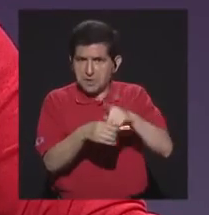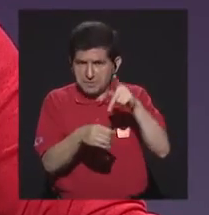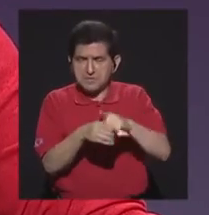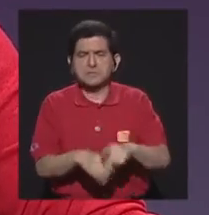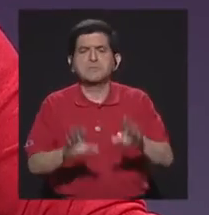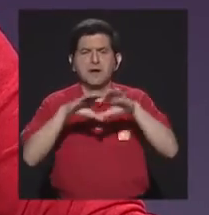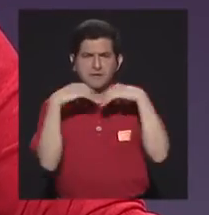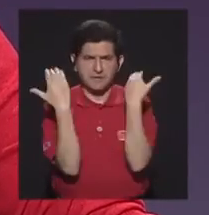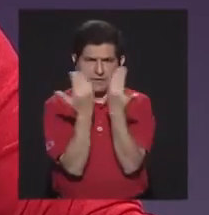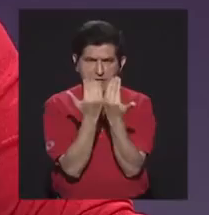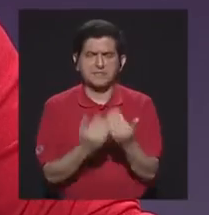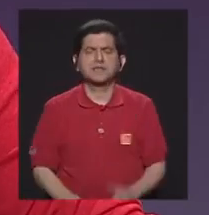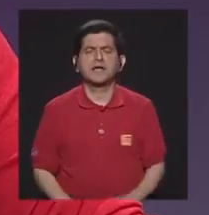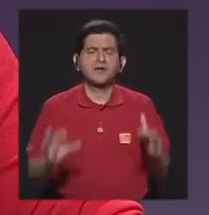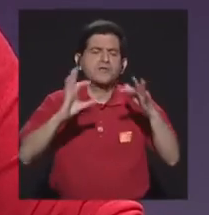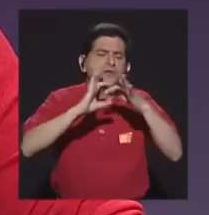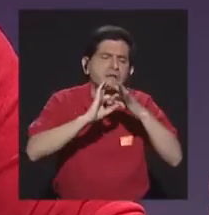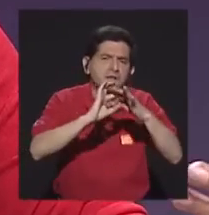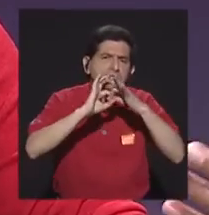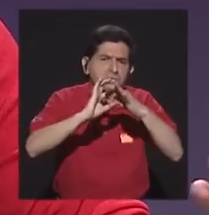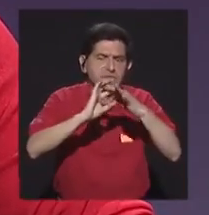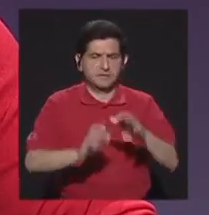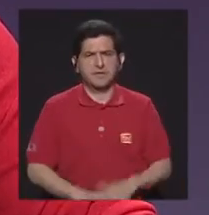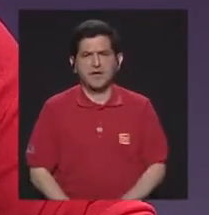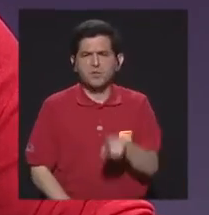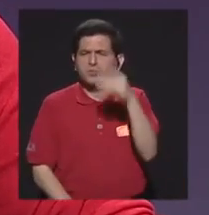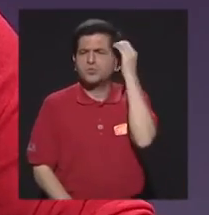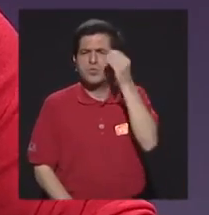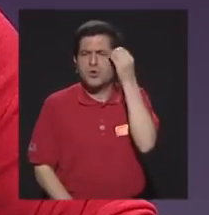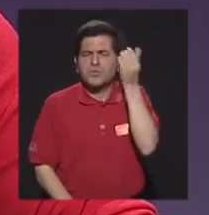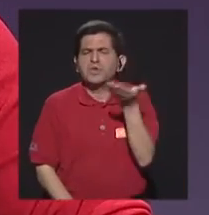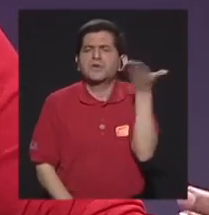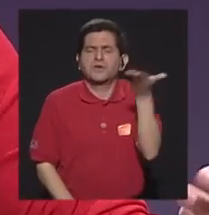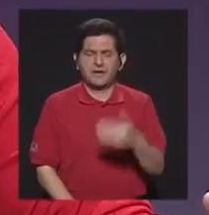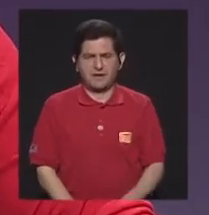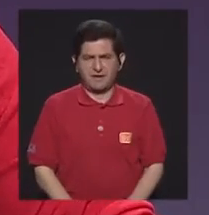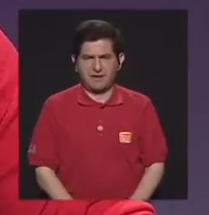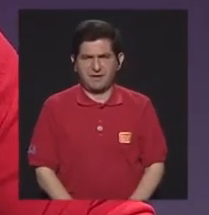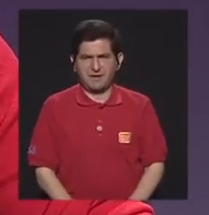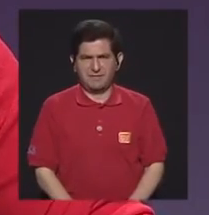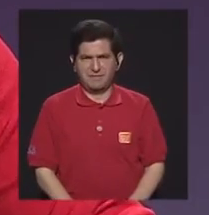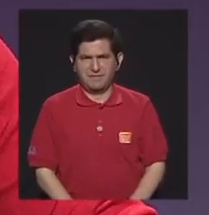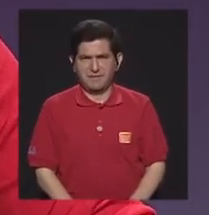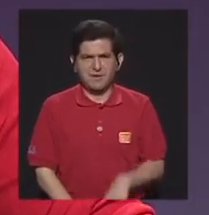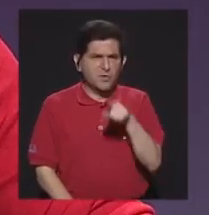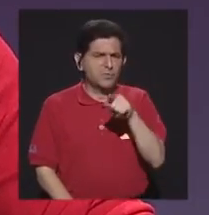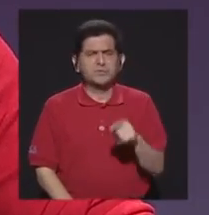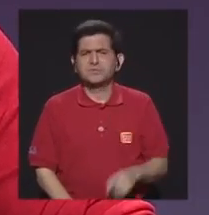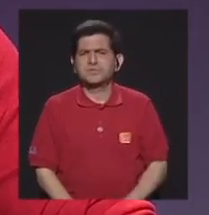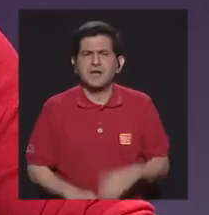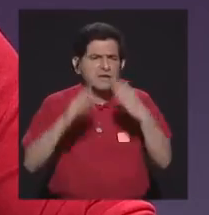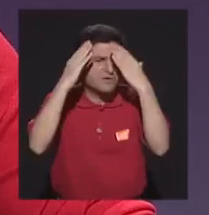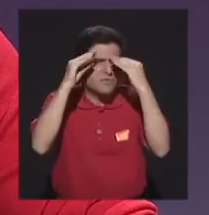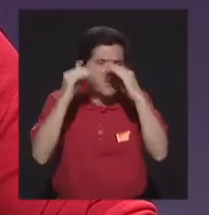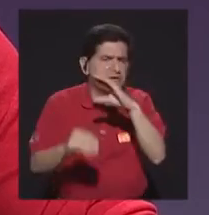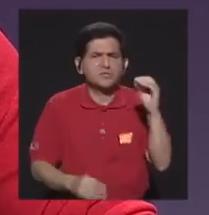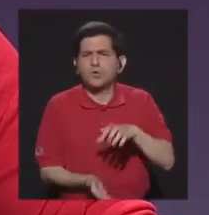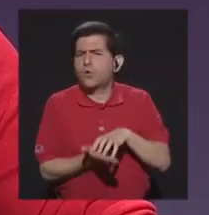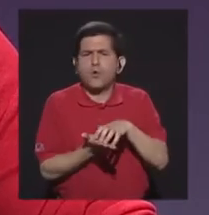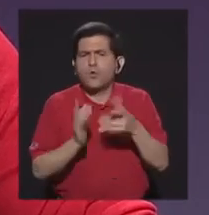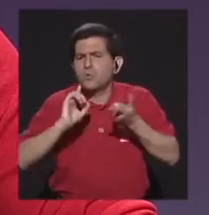estas clases de educación para la sexualidad. ¿Qué opina usted? ¿Qué información tiene? ¿Qué inquietudes y dudas tiene?